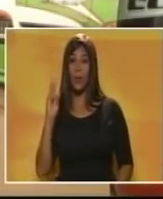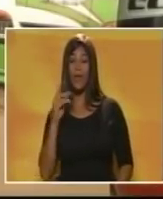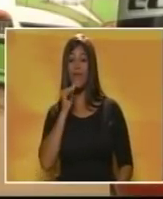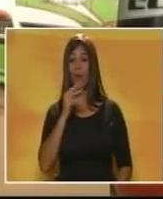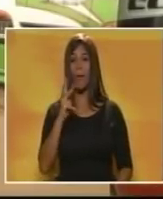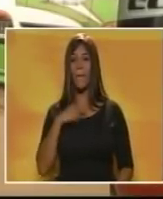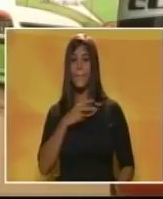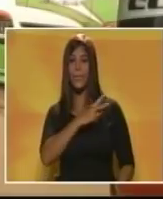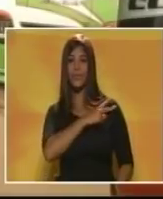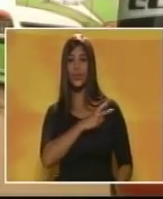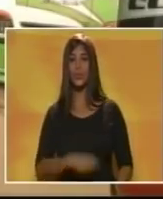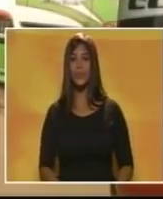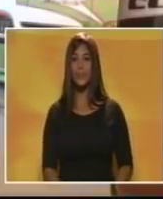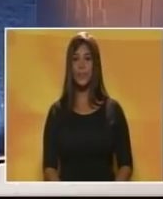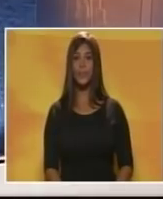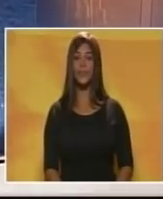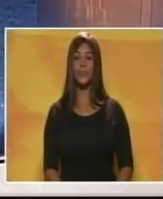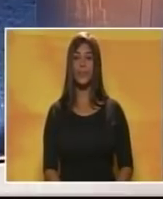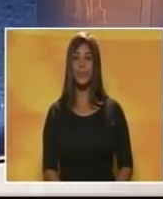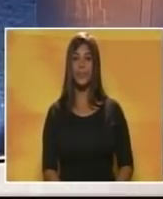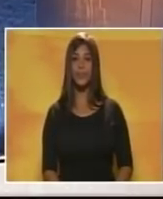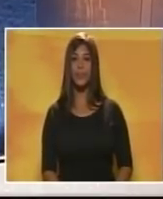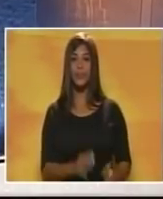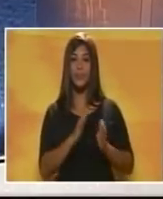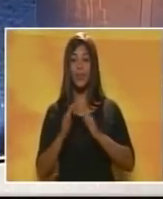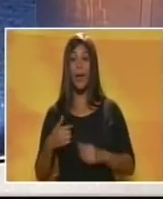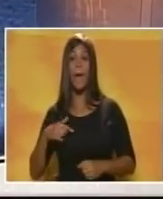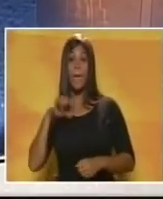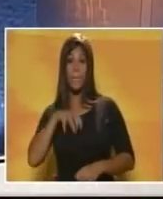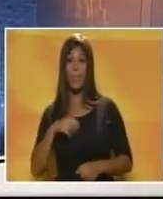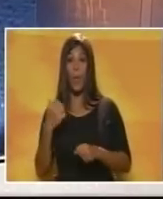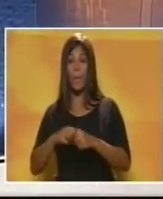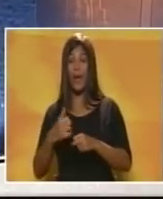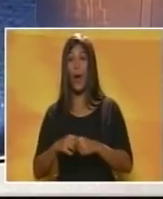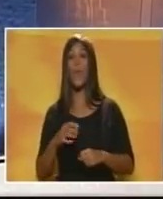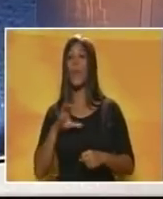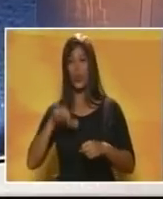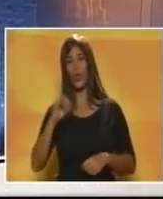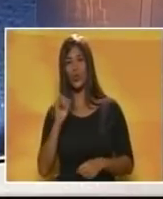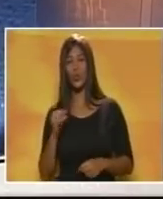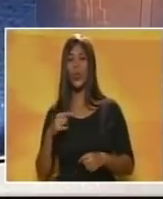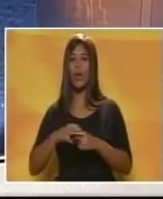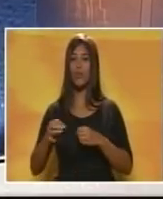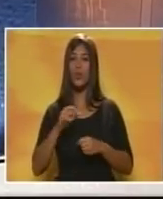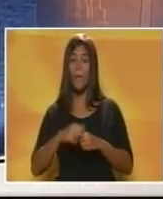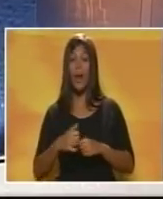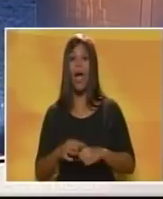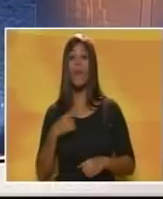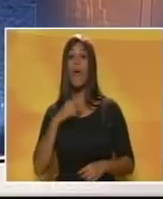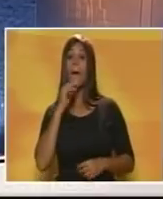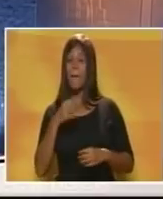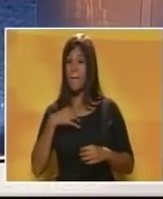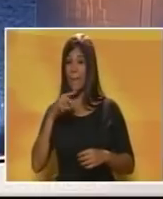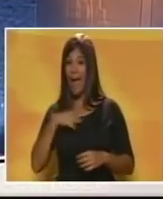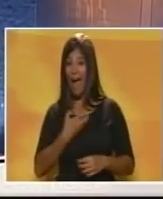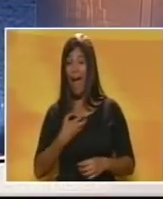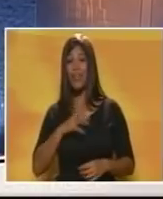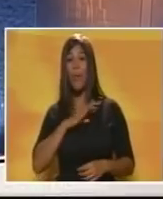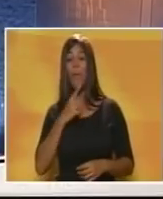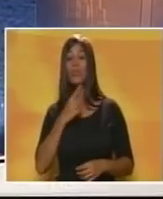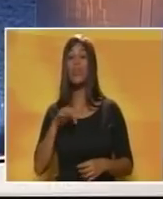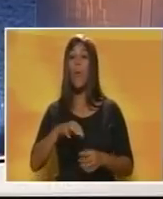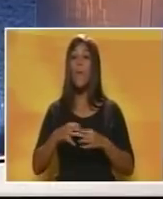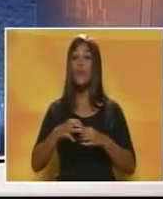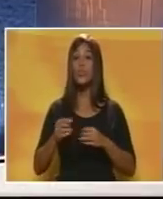Pérez, Noticiero Venevisión. En Maracaibo, el alcalde Willy Casanova desmintió que la municipalidad haya autorizado un incremento